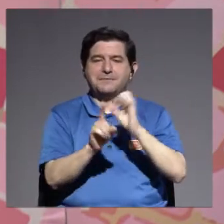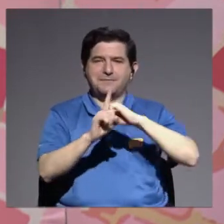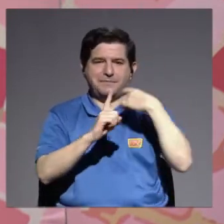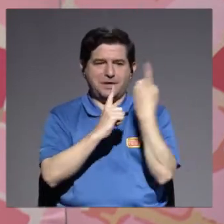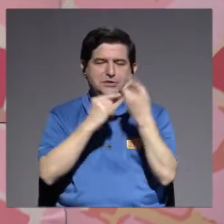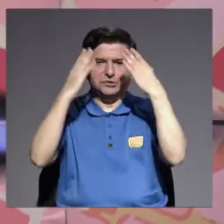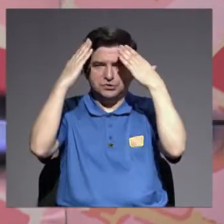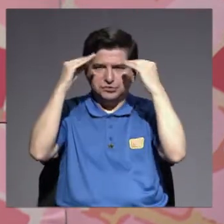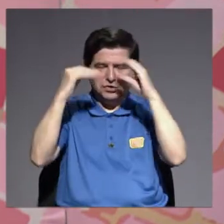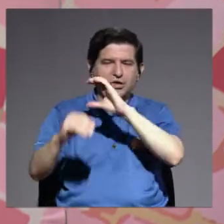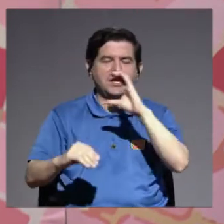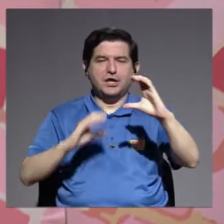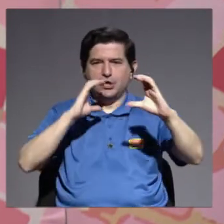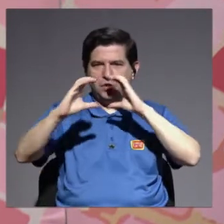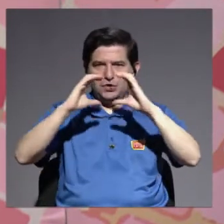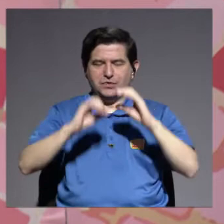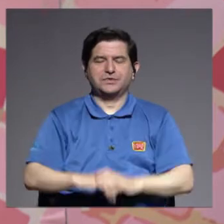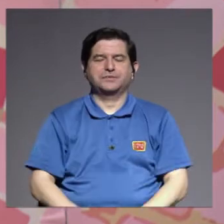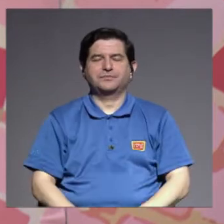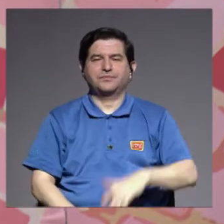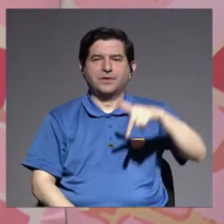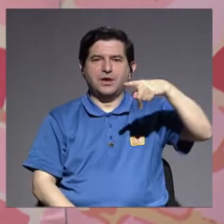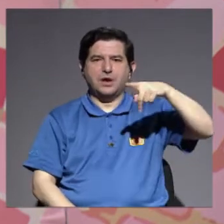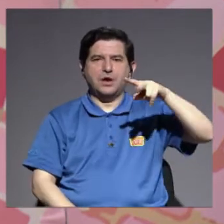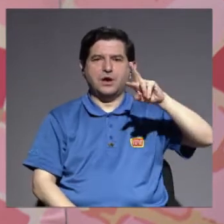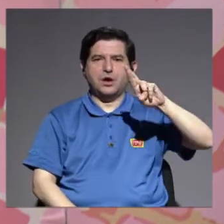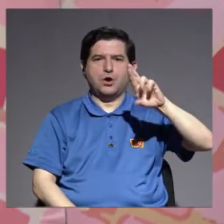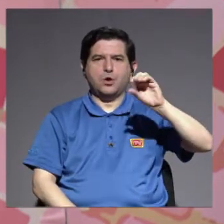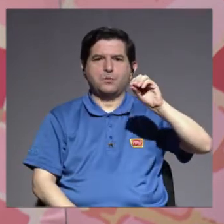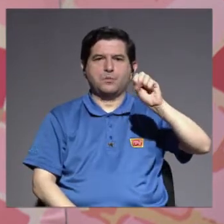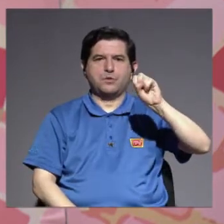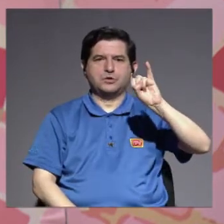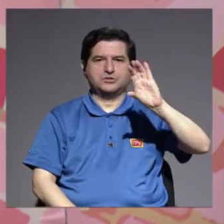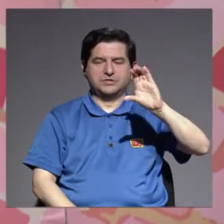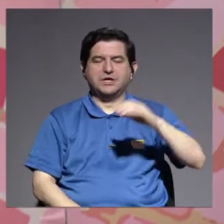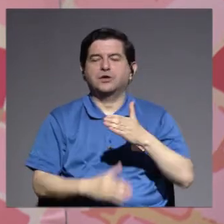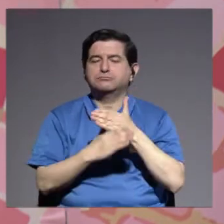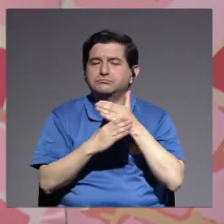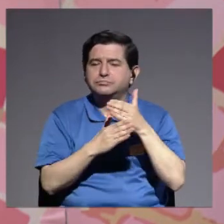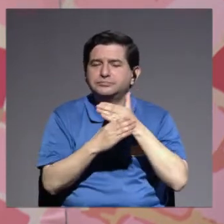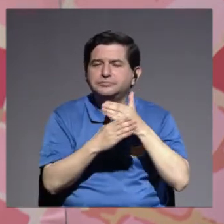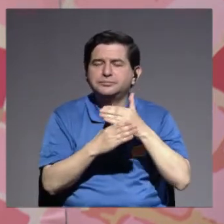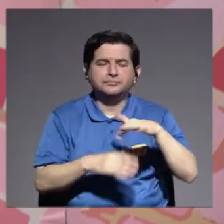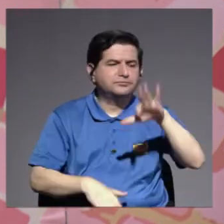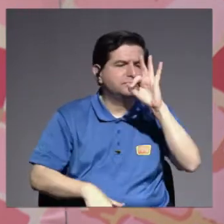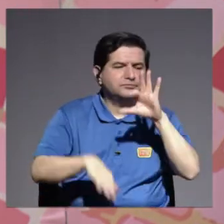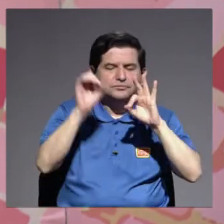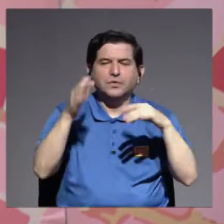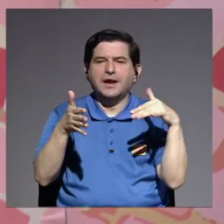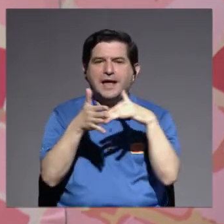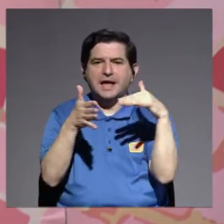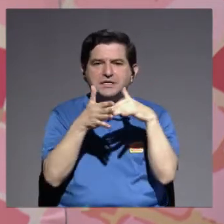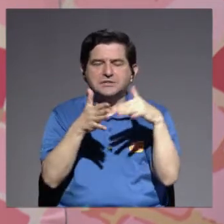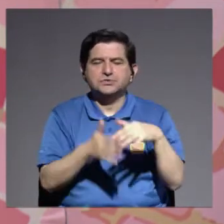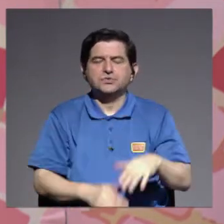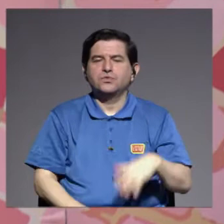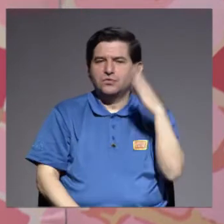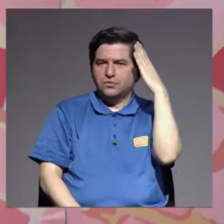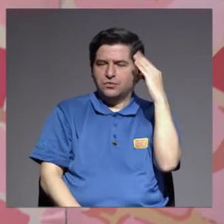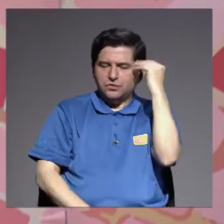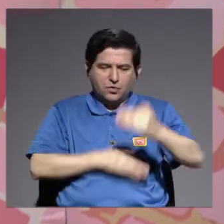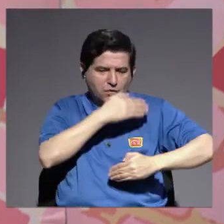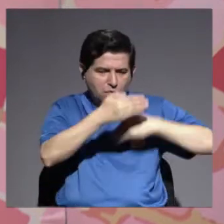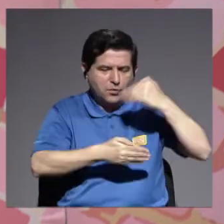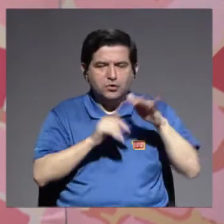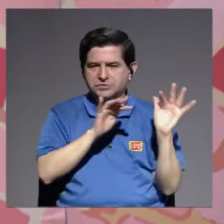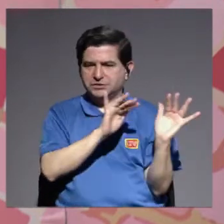de la Información y el Conocimiento PROSIC comparte los hallazgos del estudio Experiencias en los